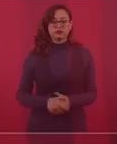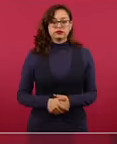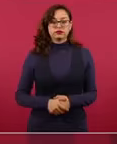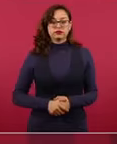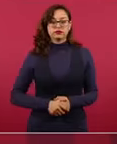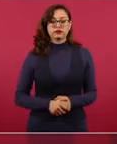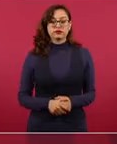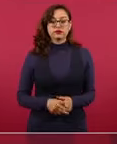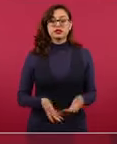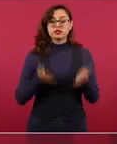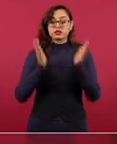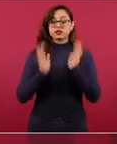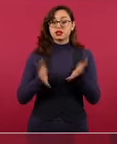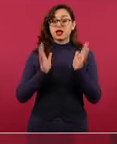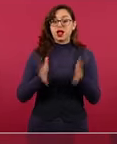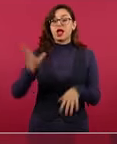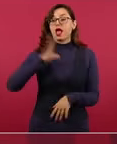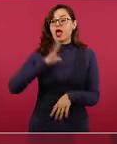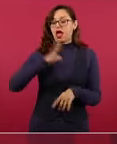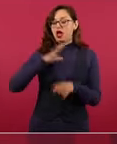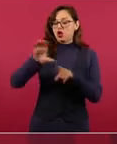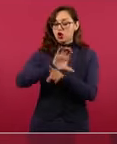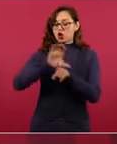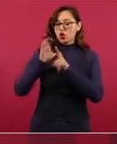no desde el 75